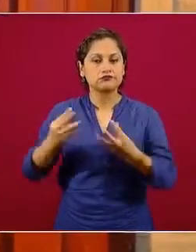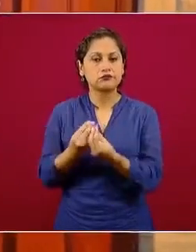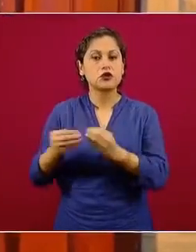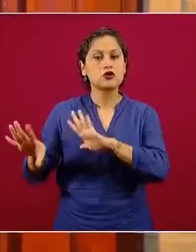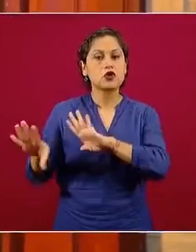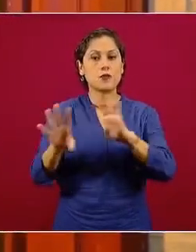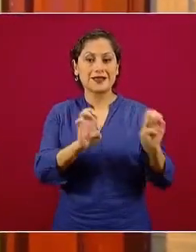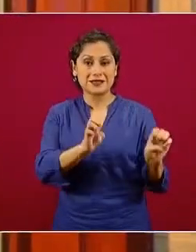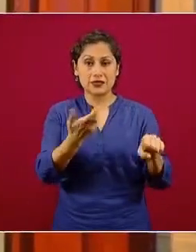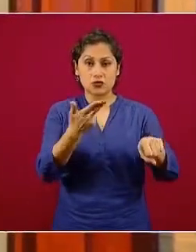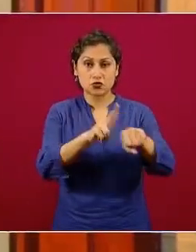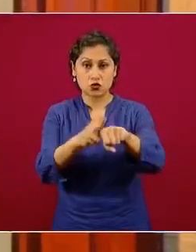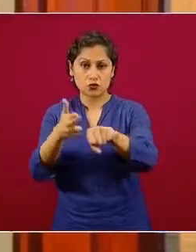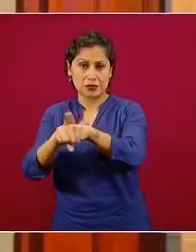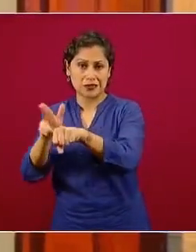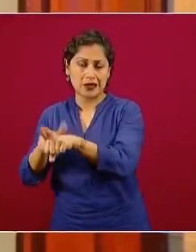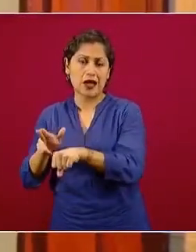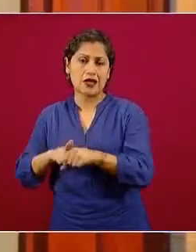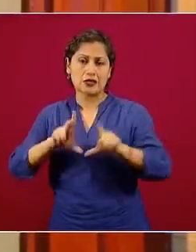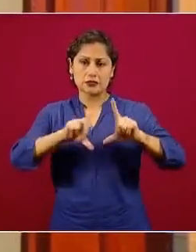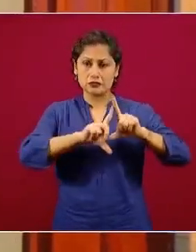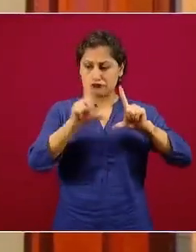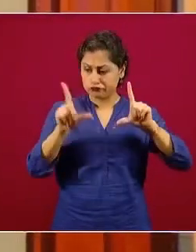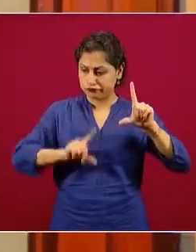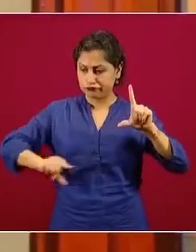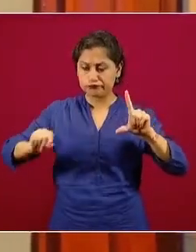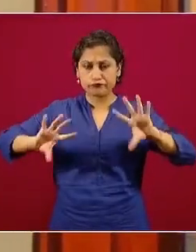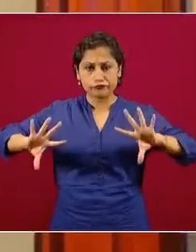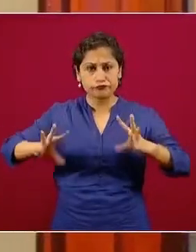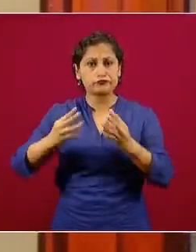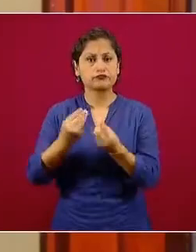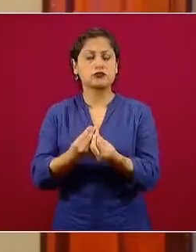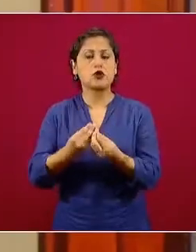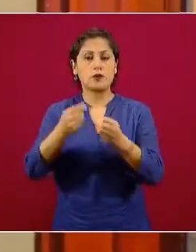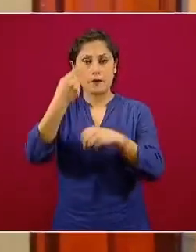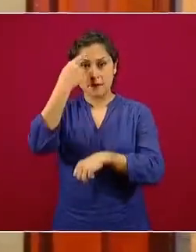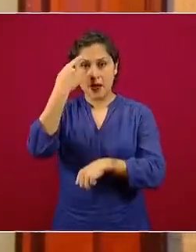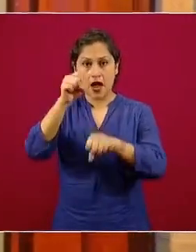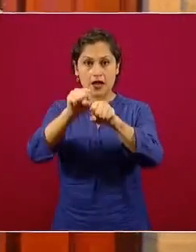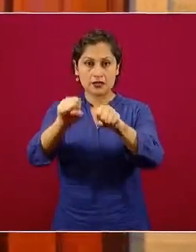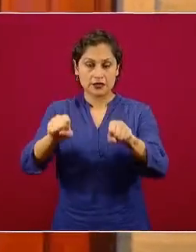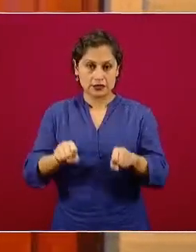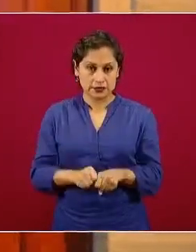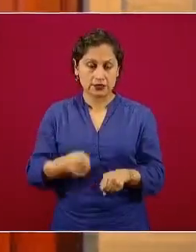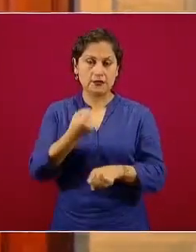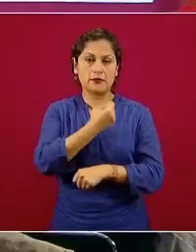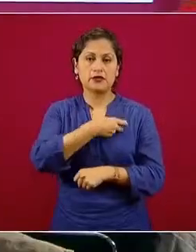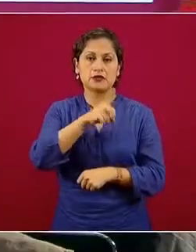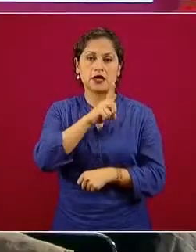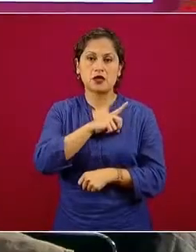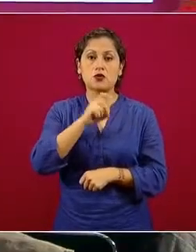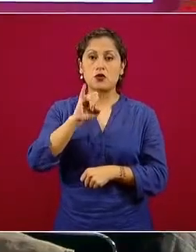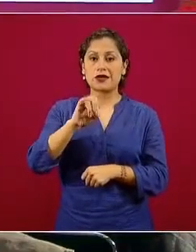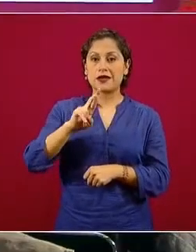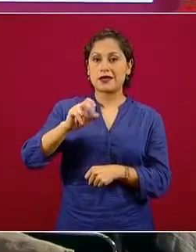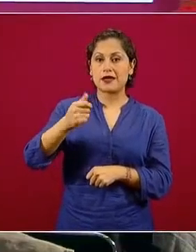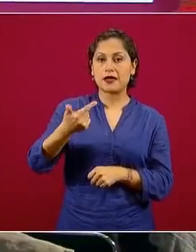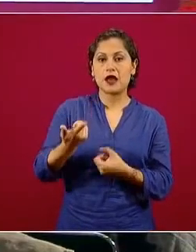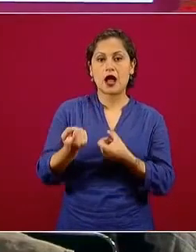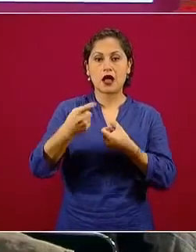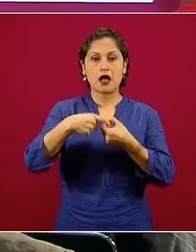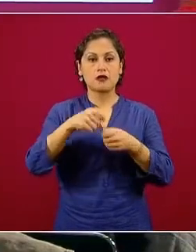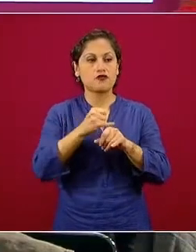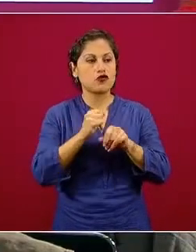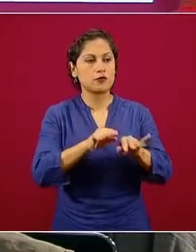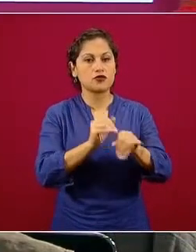hospitales ya de todo el sistema de salud que están reportando en la red irán todos los días los pacientes